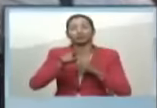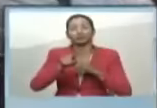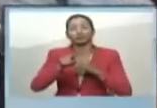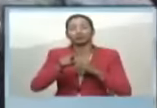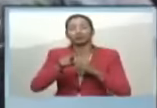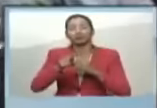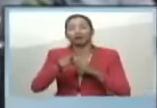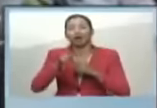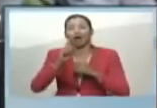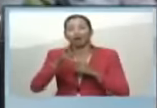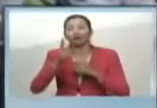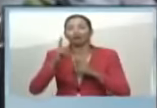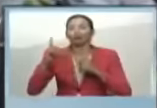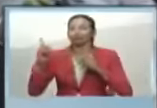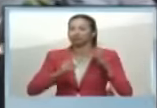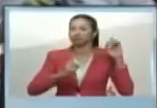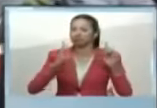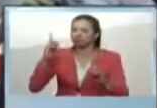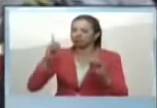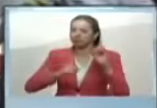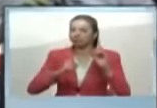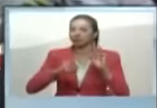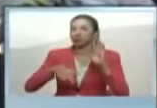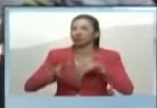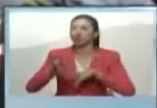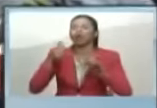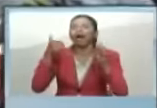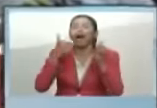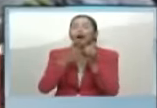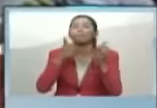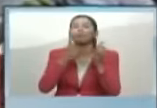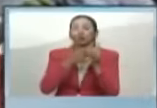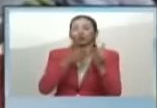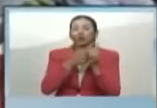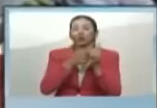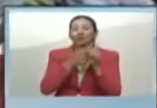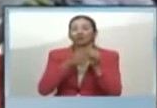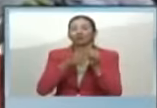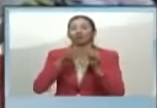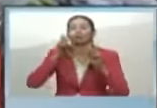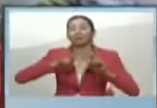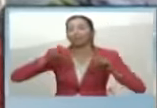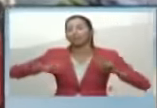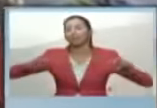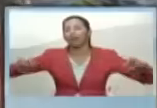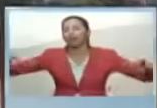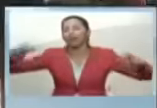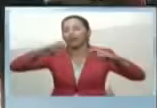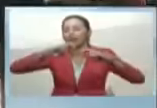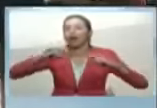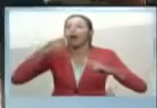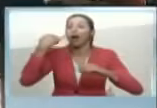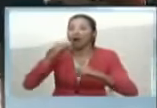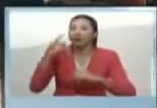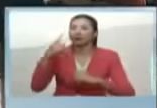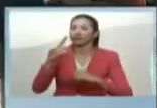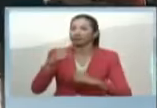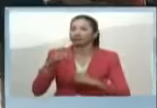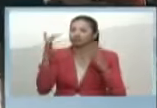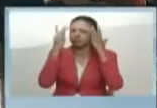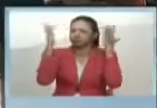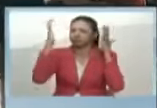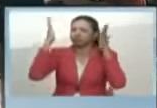están representados, como usted lo llama, los 12 apóstoles nombrados para cada mesa. Oye, allí habían unos gigantes, el